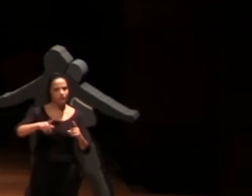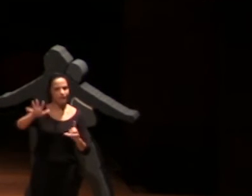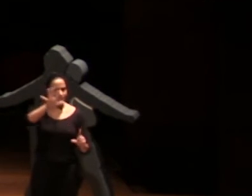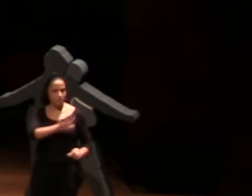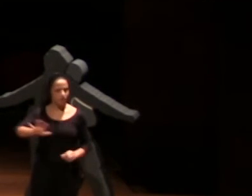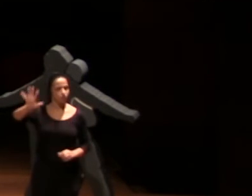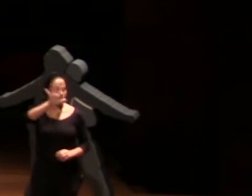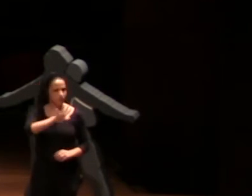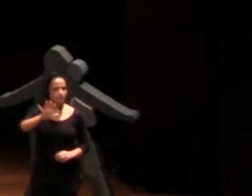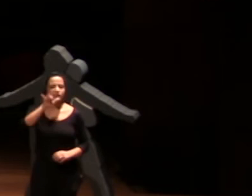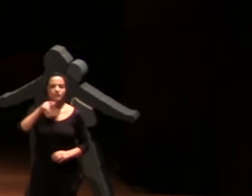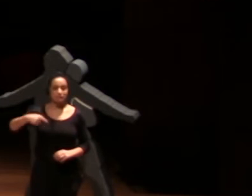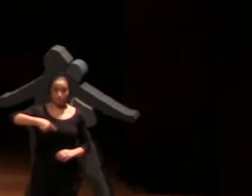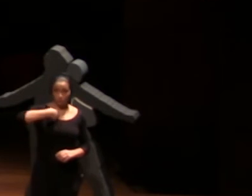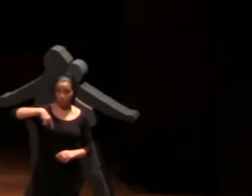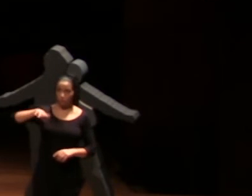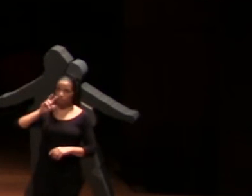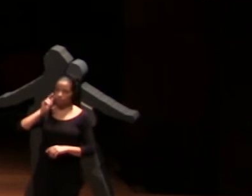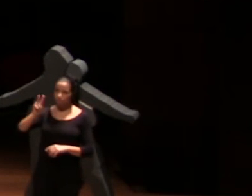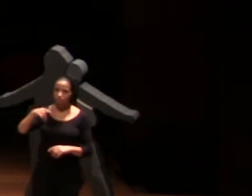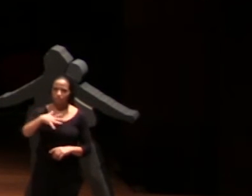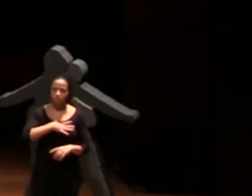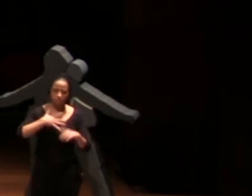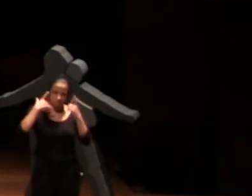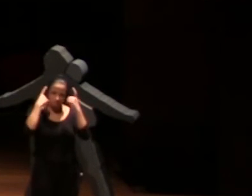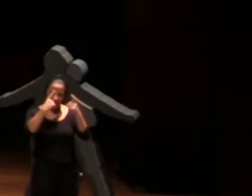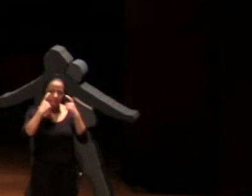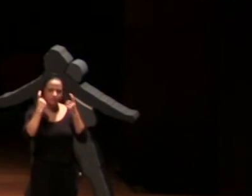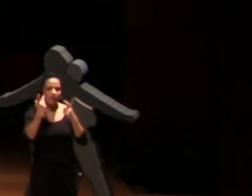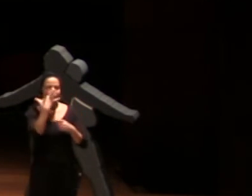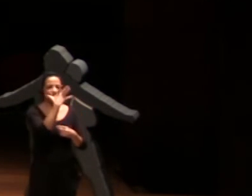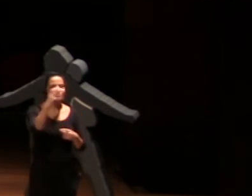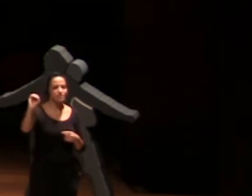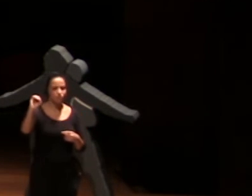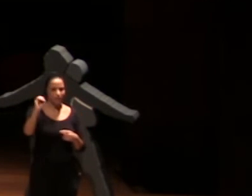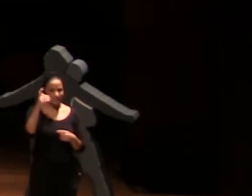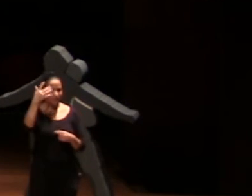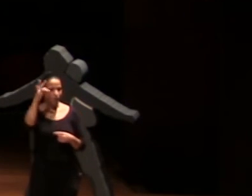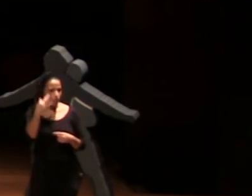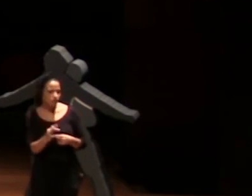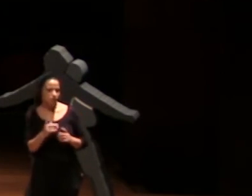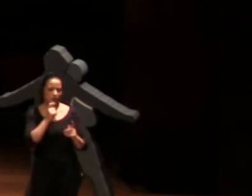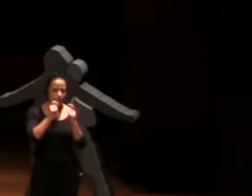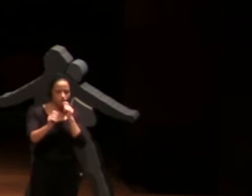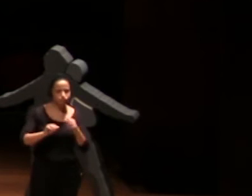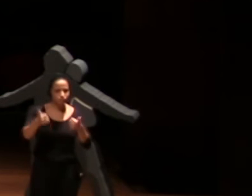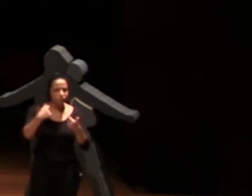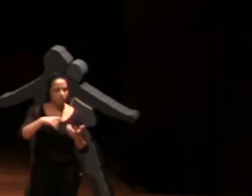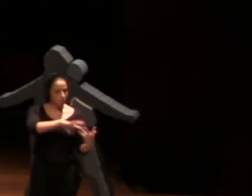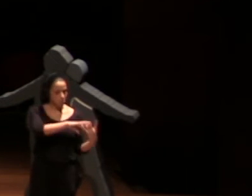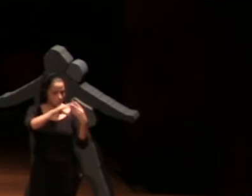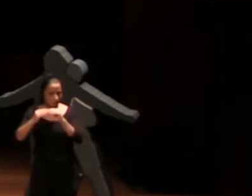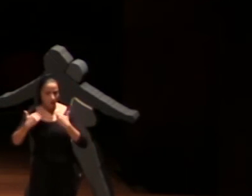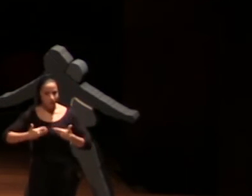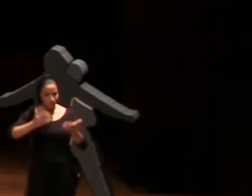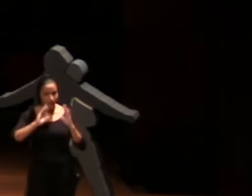nosotros estamos intentando también tipificar pues, los 50 cuestionarios más aplicables en fisioterapia junto